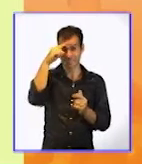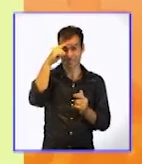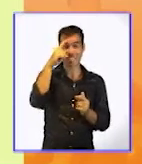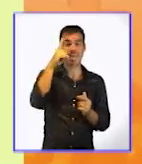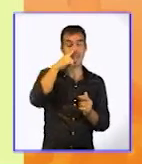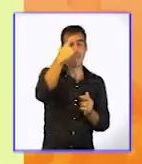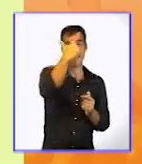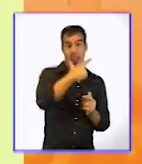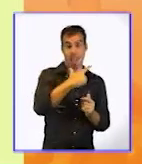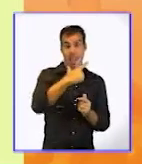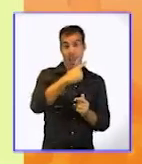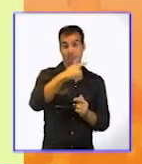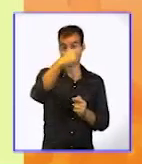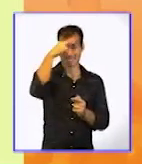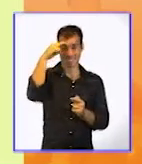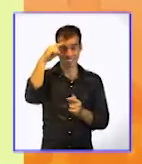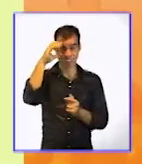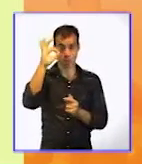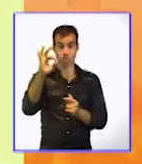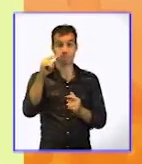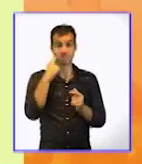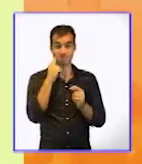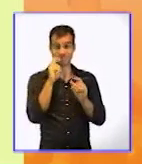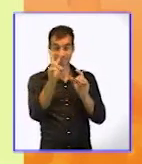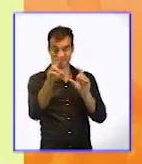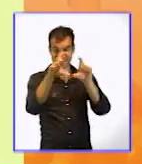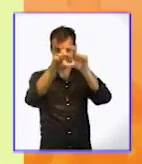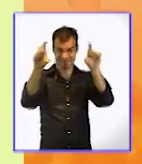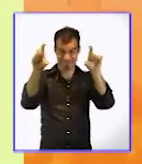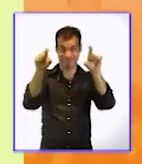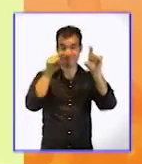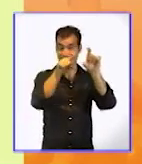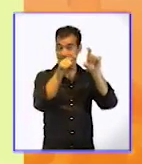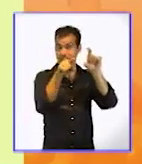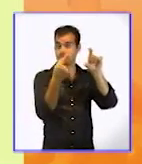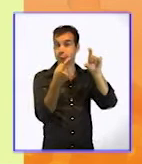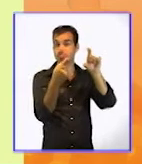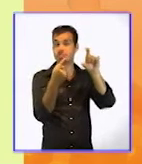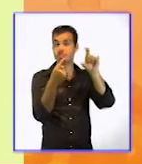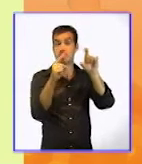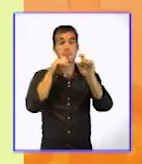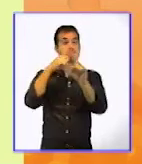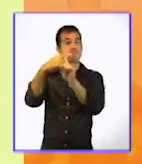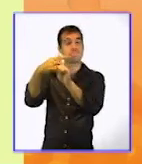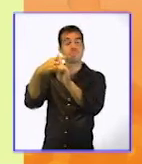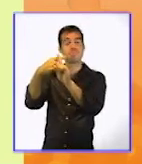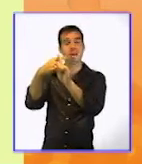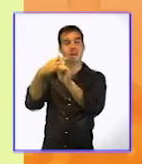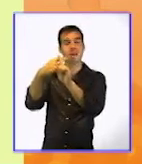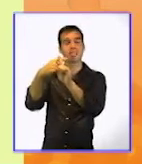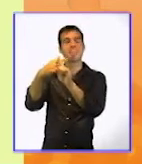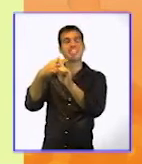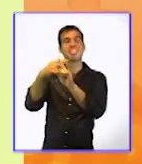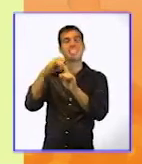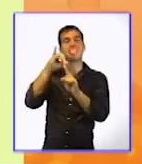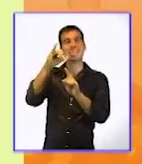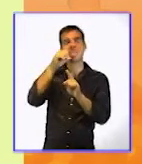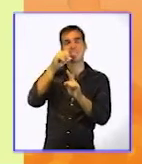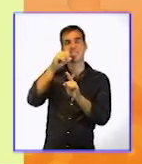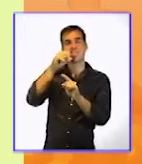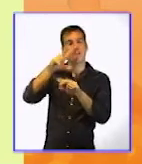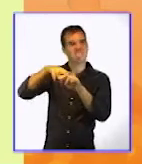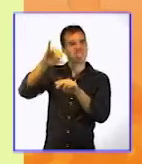iones, en este caso el hidróxido de sodio, como vamos a ver en esta diapositiva, sería el ion sodio más el